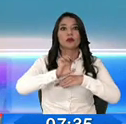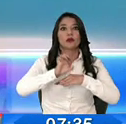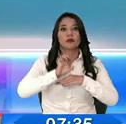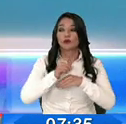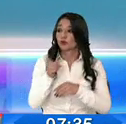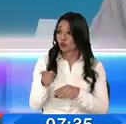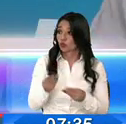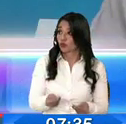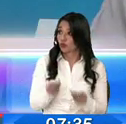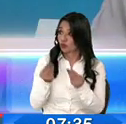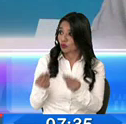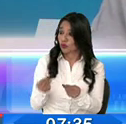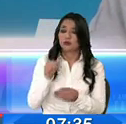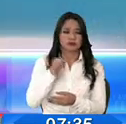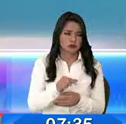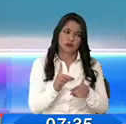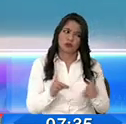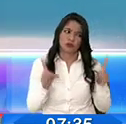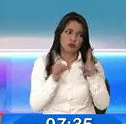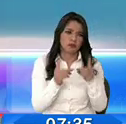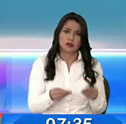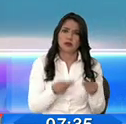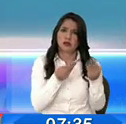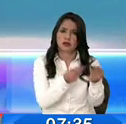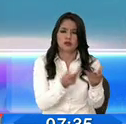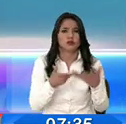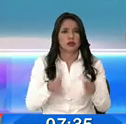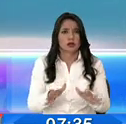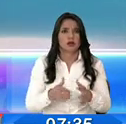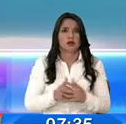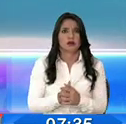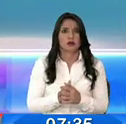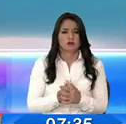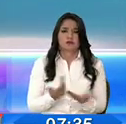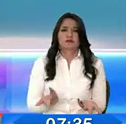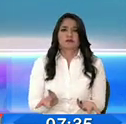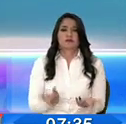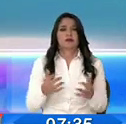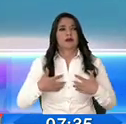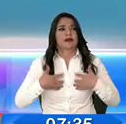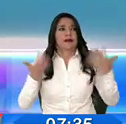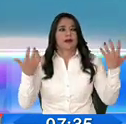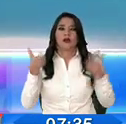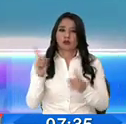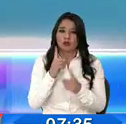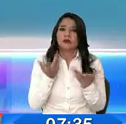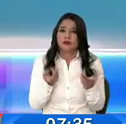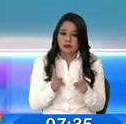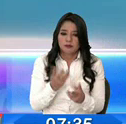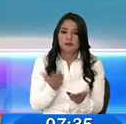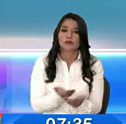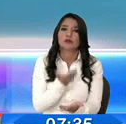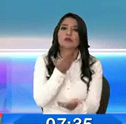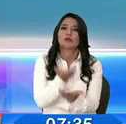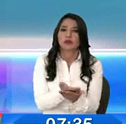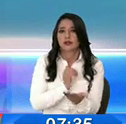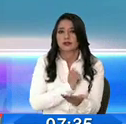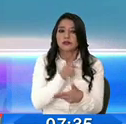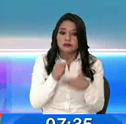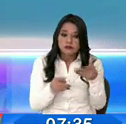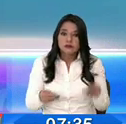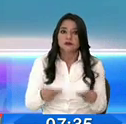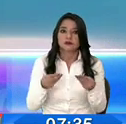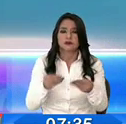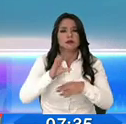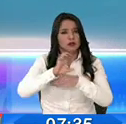presentado sí sí sí claro que sí claro que sí nosotros no estamos no nos quedamos solamente en la queja creemos que tenemos que tener opciones para